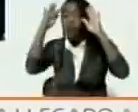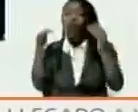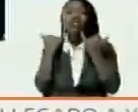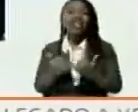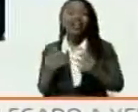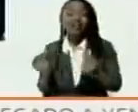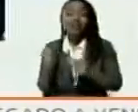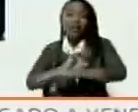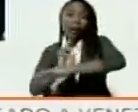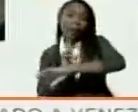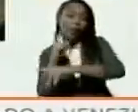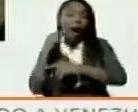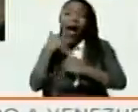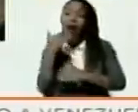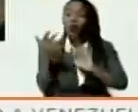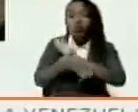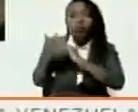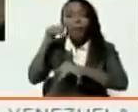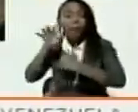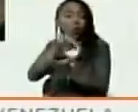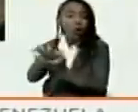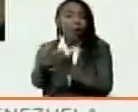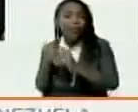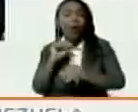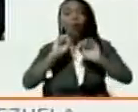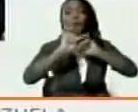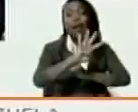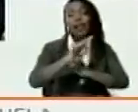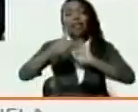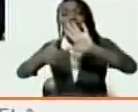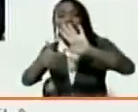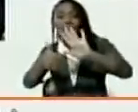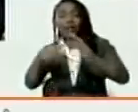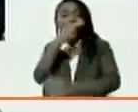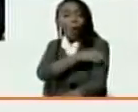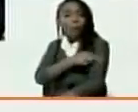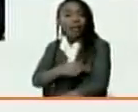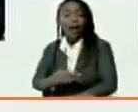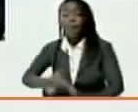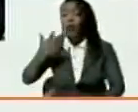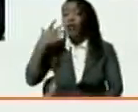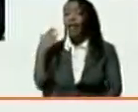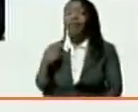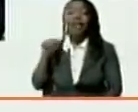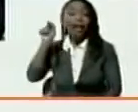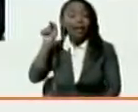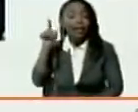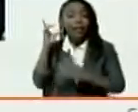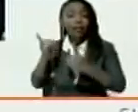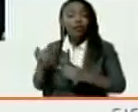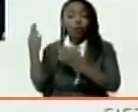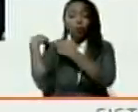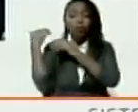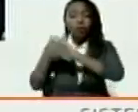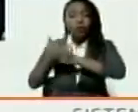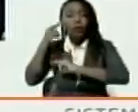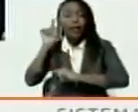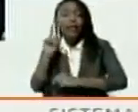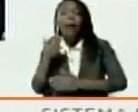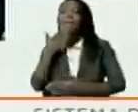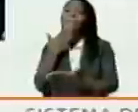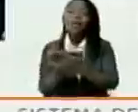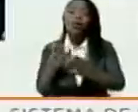caso de los 46 hospitales centinelas y de los hospitales que se decida. Y pido toda la